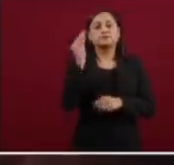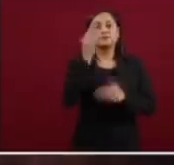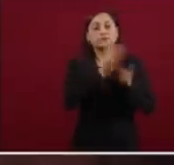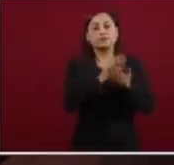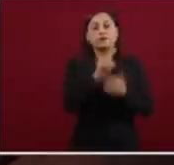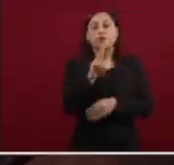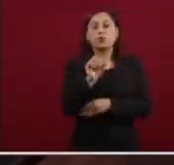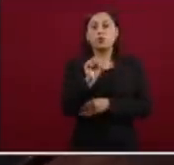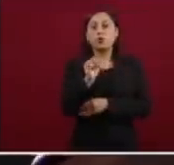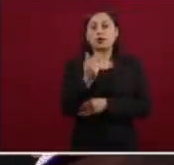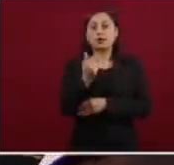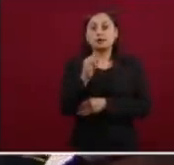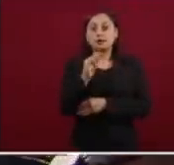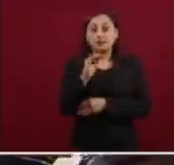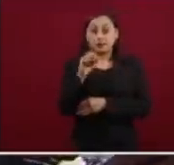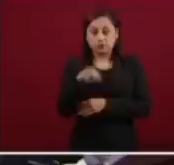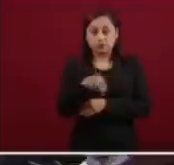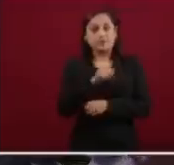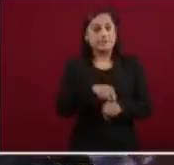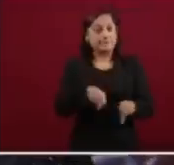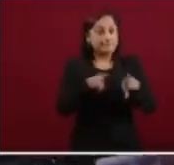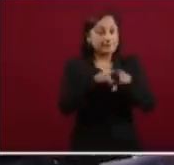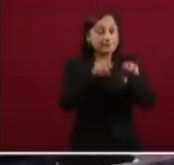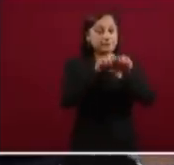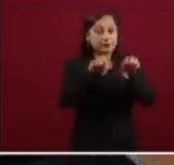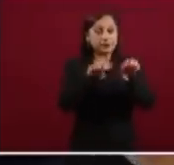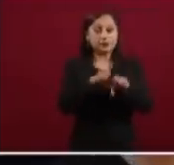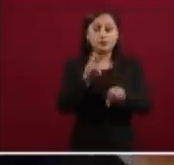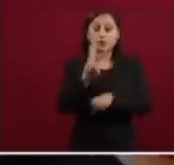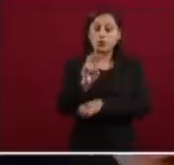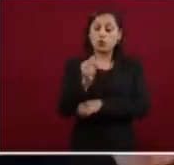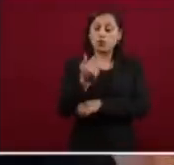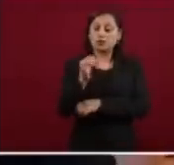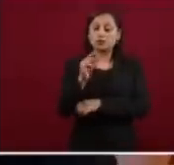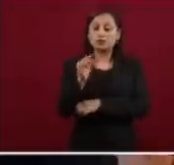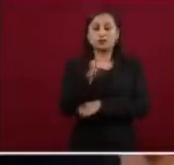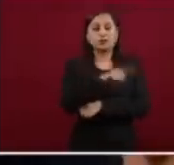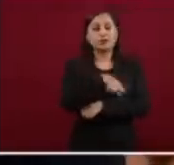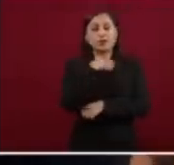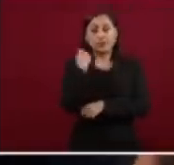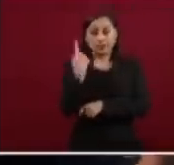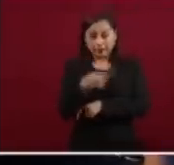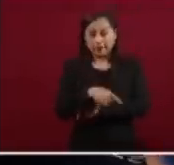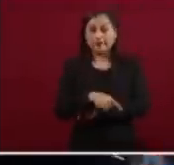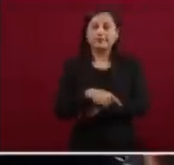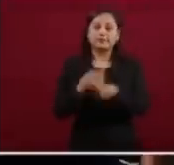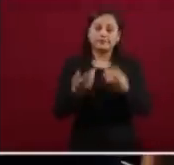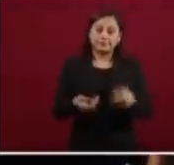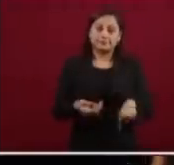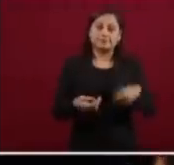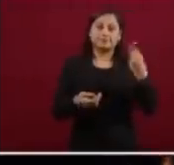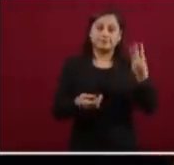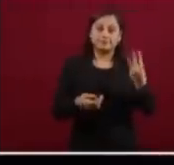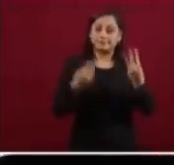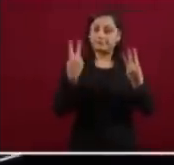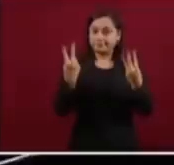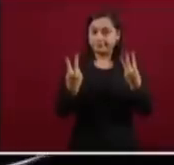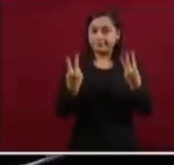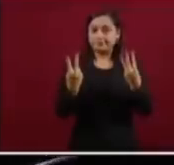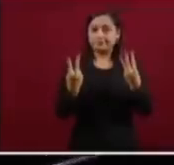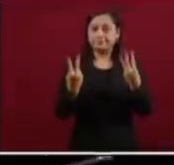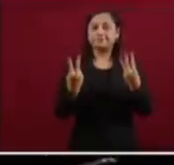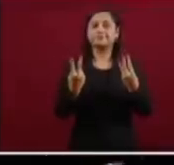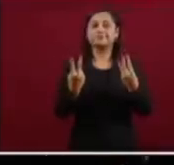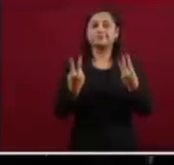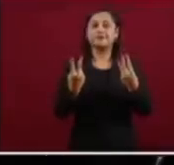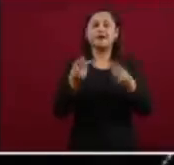pierde en casa 3 está 32 mañana es